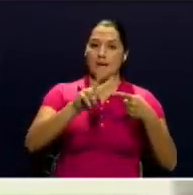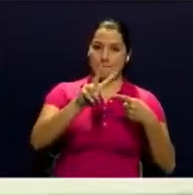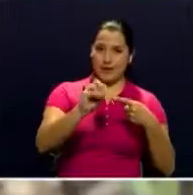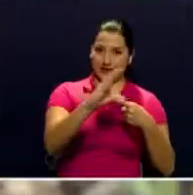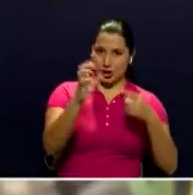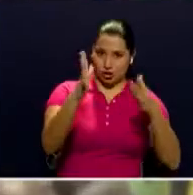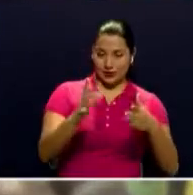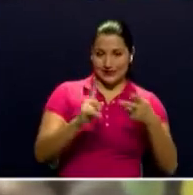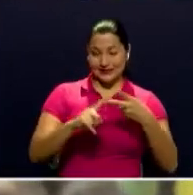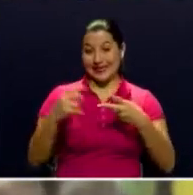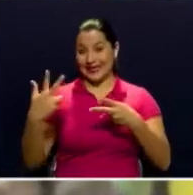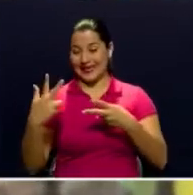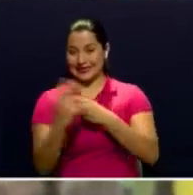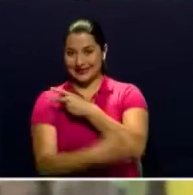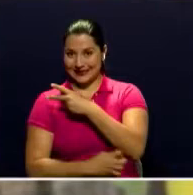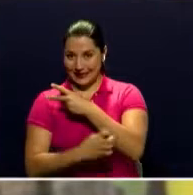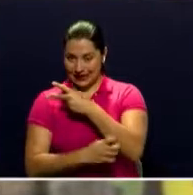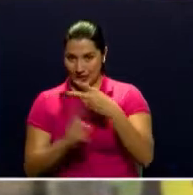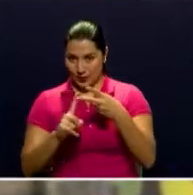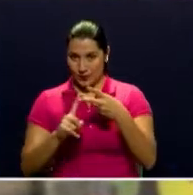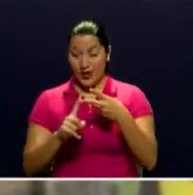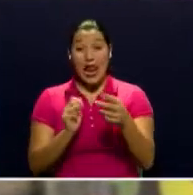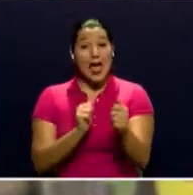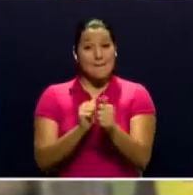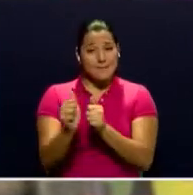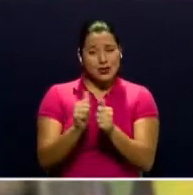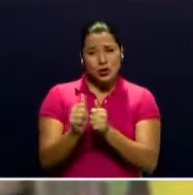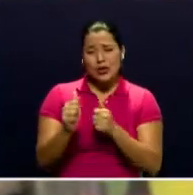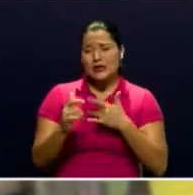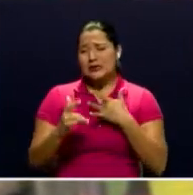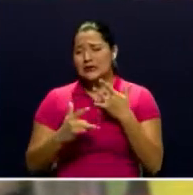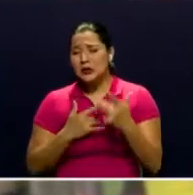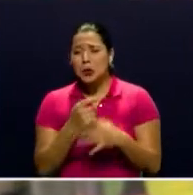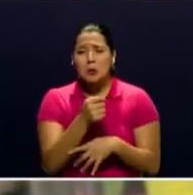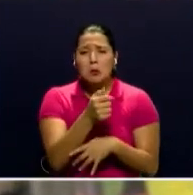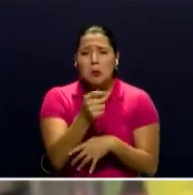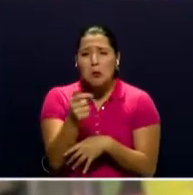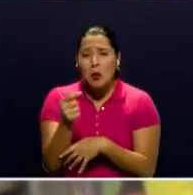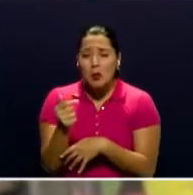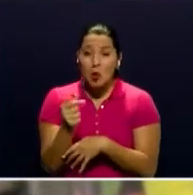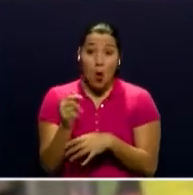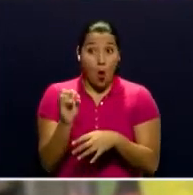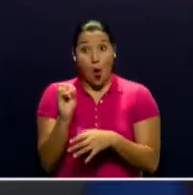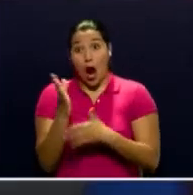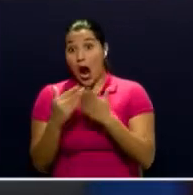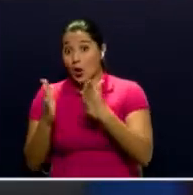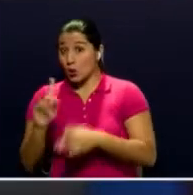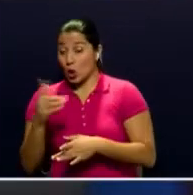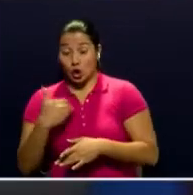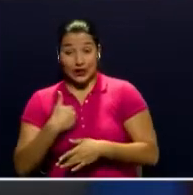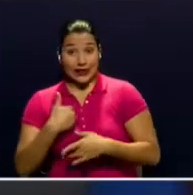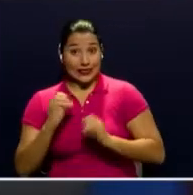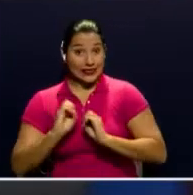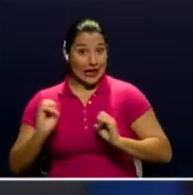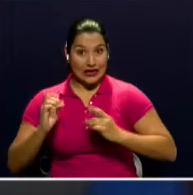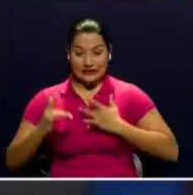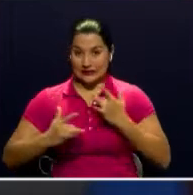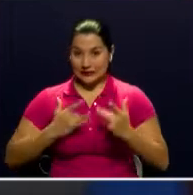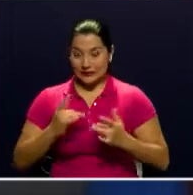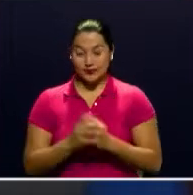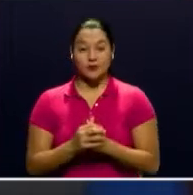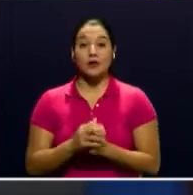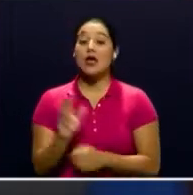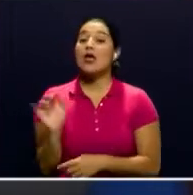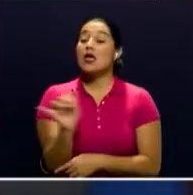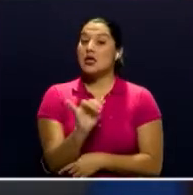costarricenses y 3 extranjeros. La mayoría de síntomas han sido leves o incluso están asintomáticos. También en esa misma